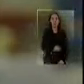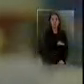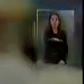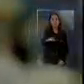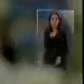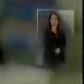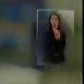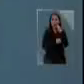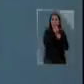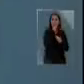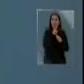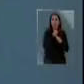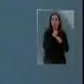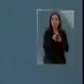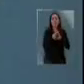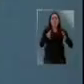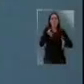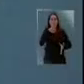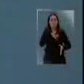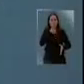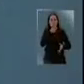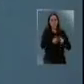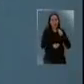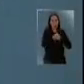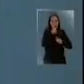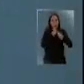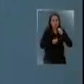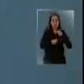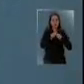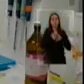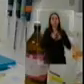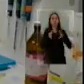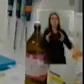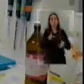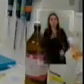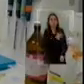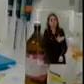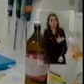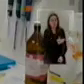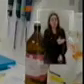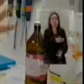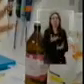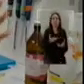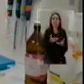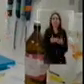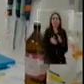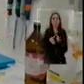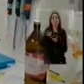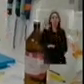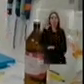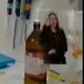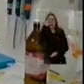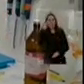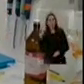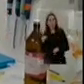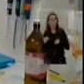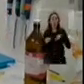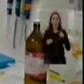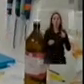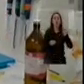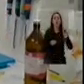Poblaciones con alimentación, exceso de azúcar, exceso de colesterol, tenían más Alzheimer que las que